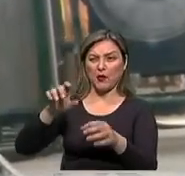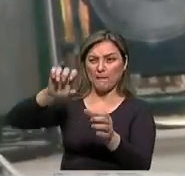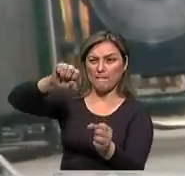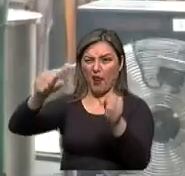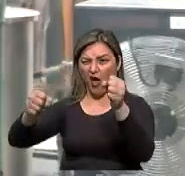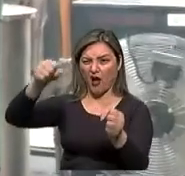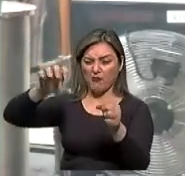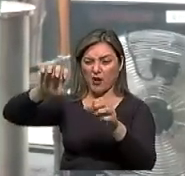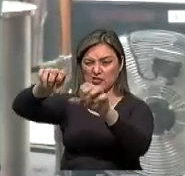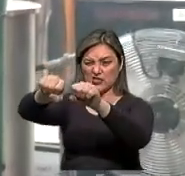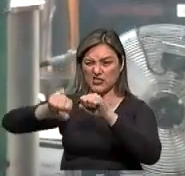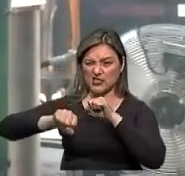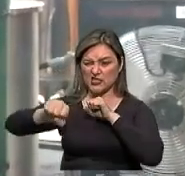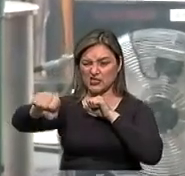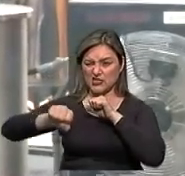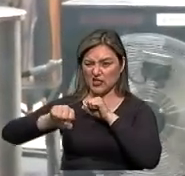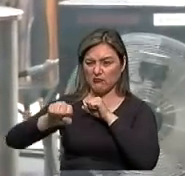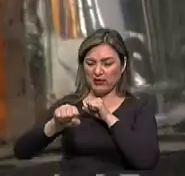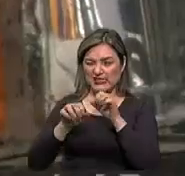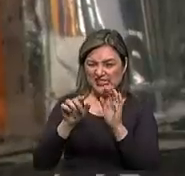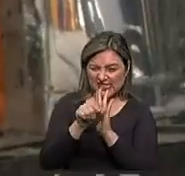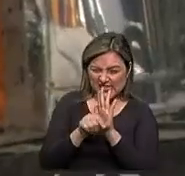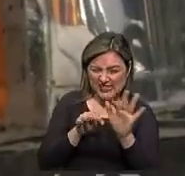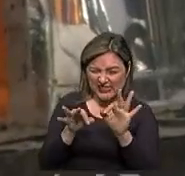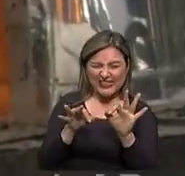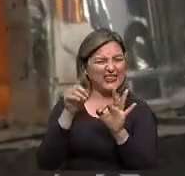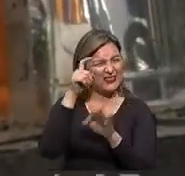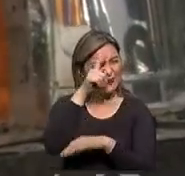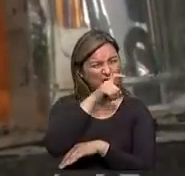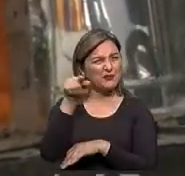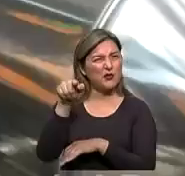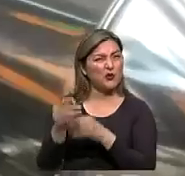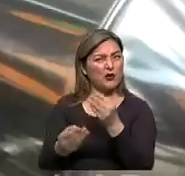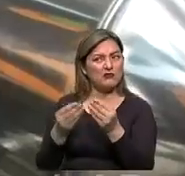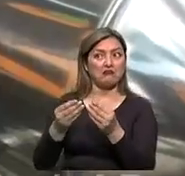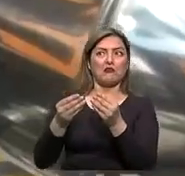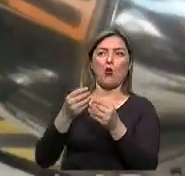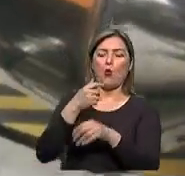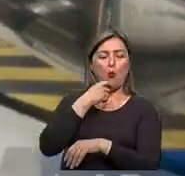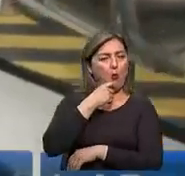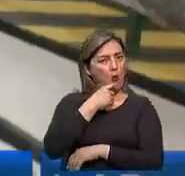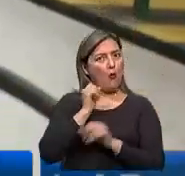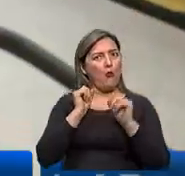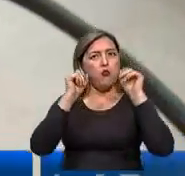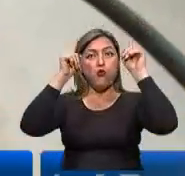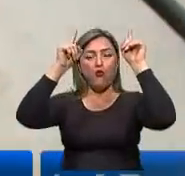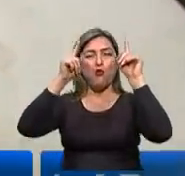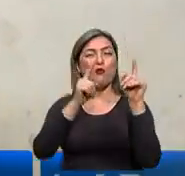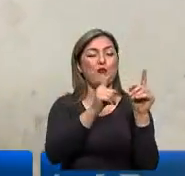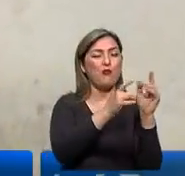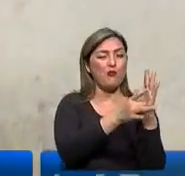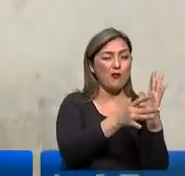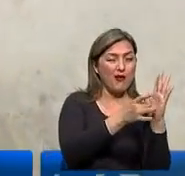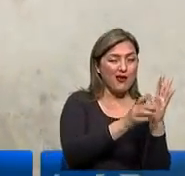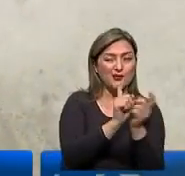Difícil describirlo con palabras, pero más difícil asimilar lo que esta cosa hace. Esta planta transforma el plástico y